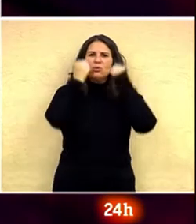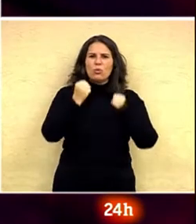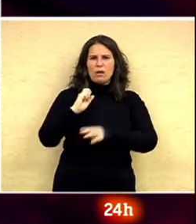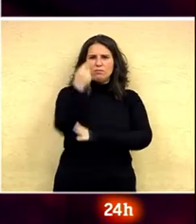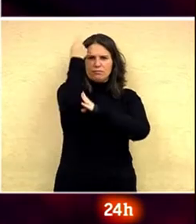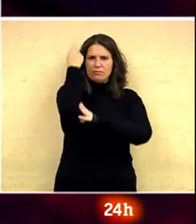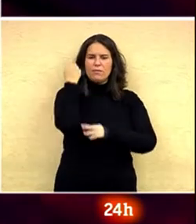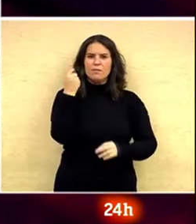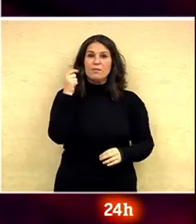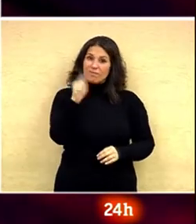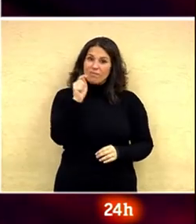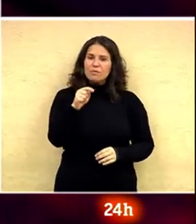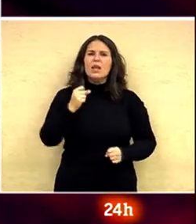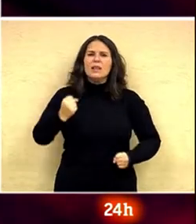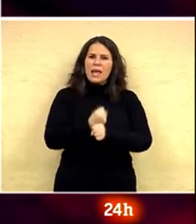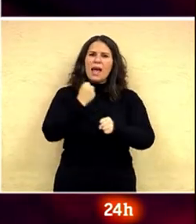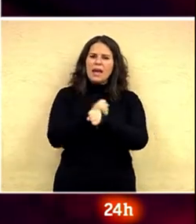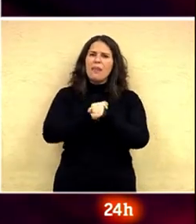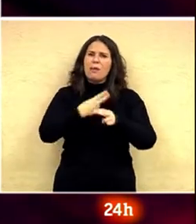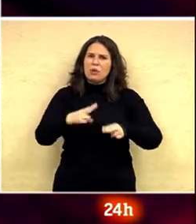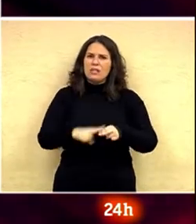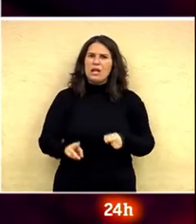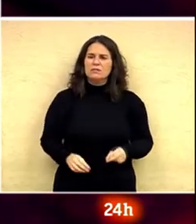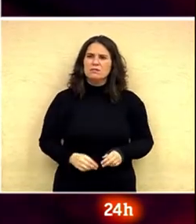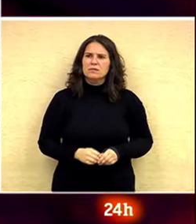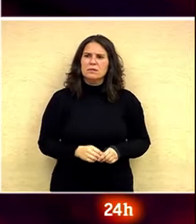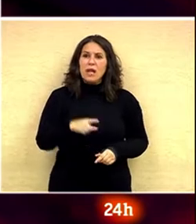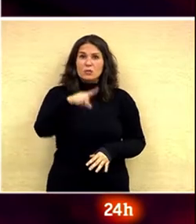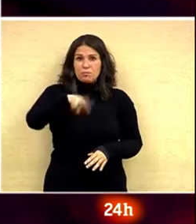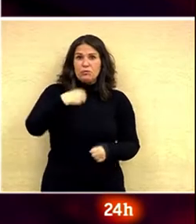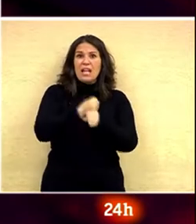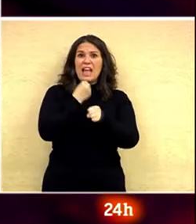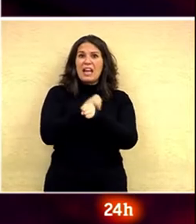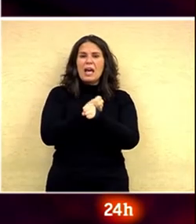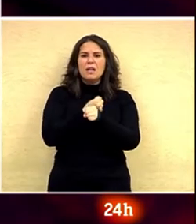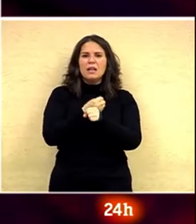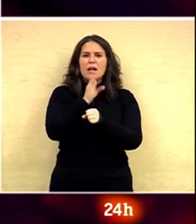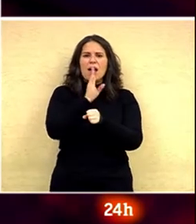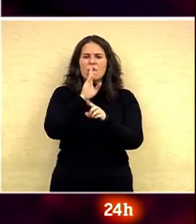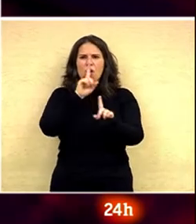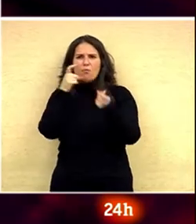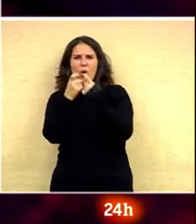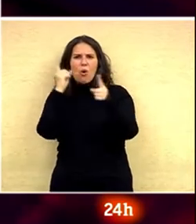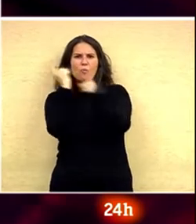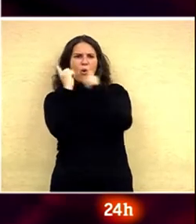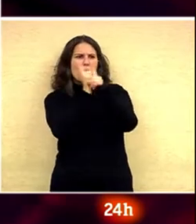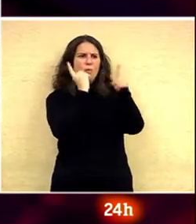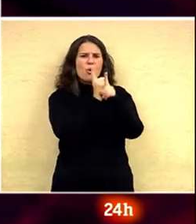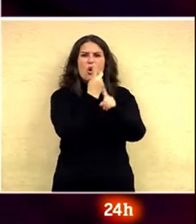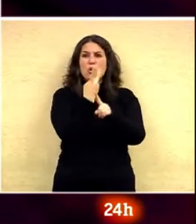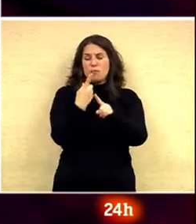institucional. Esa es la tarea de la política. Una tarea opuesta al enfrentamiento generalizado entre